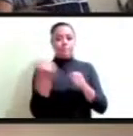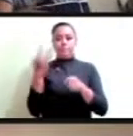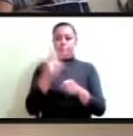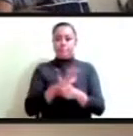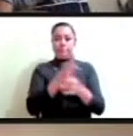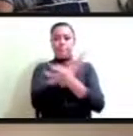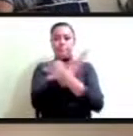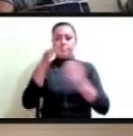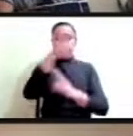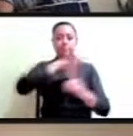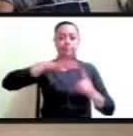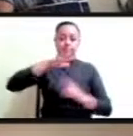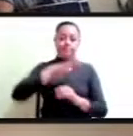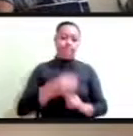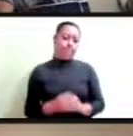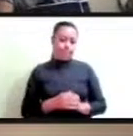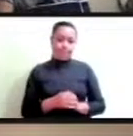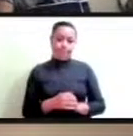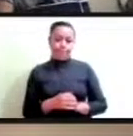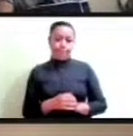Local.